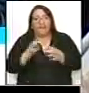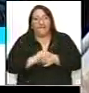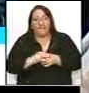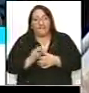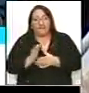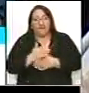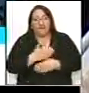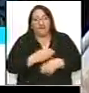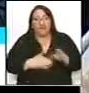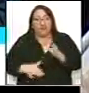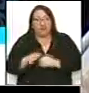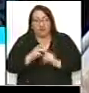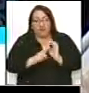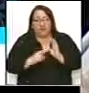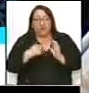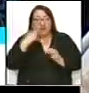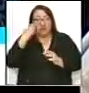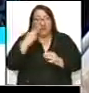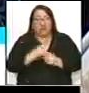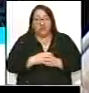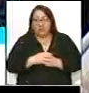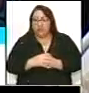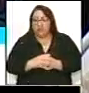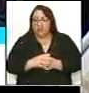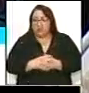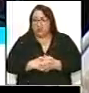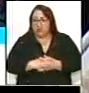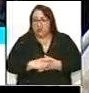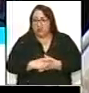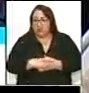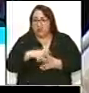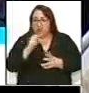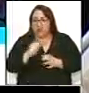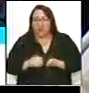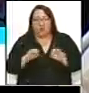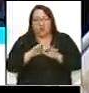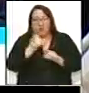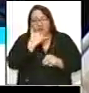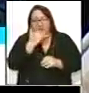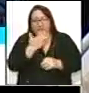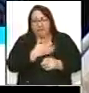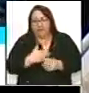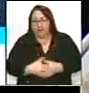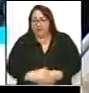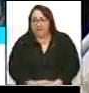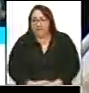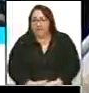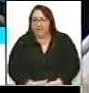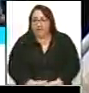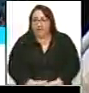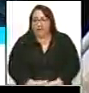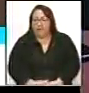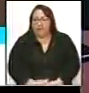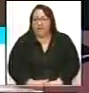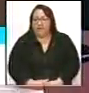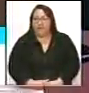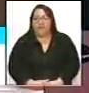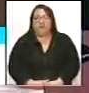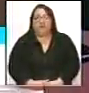entre movimientos políticos y movimientos regionales, creo que sería un error, presidenta. Congresista Violeta.